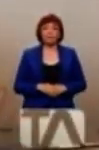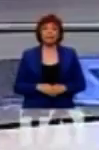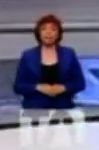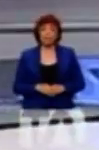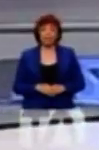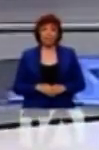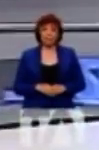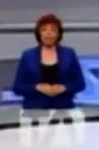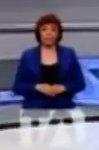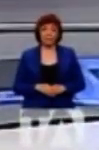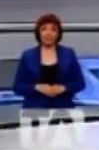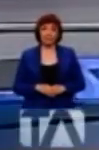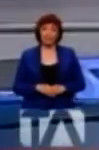horas.